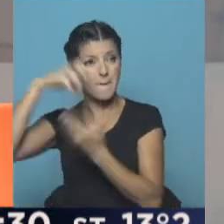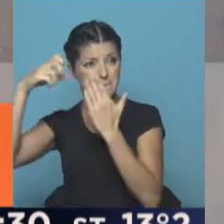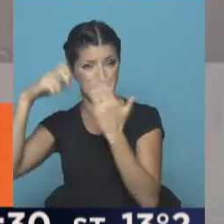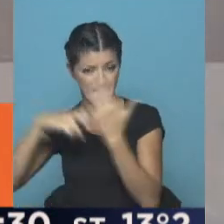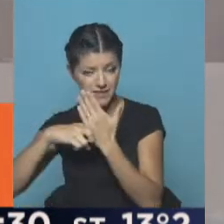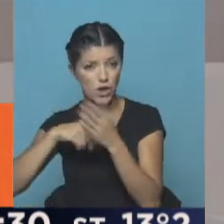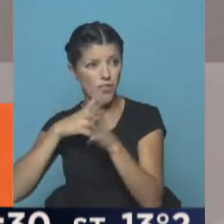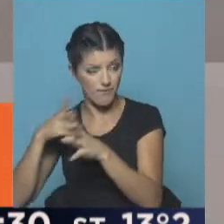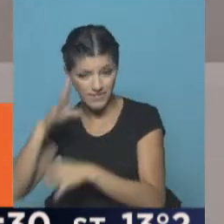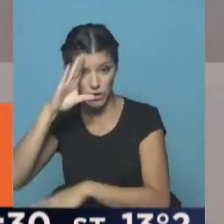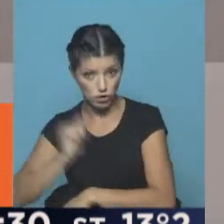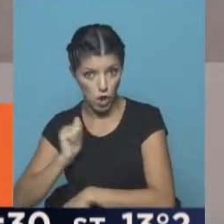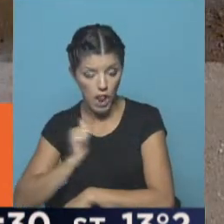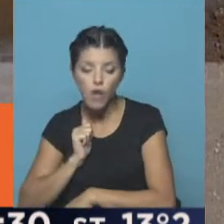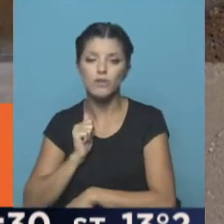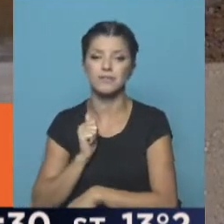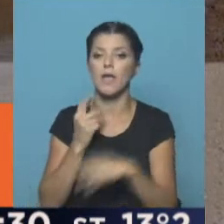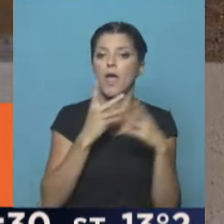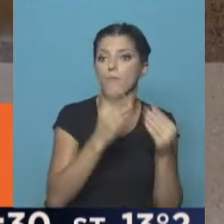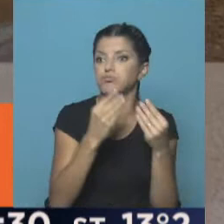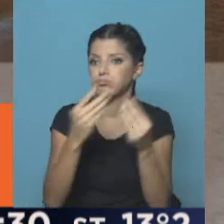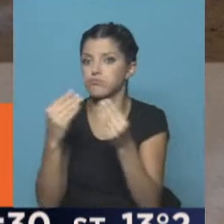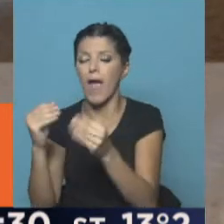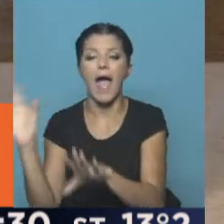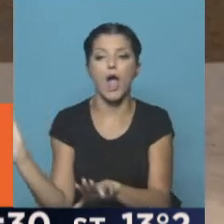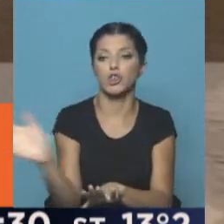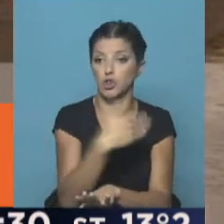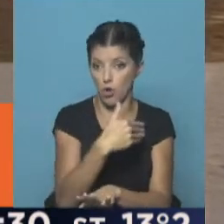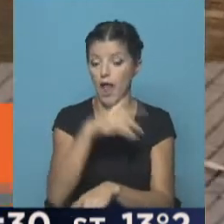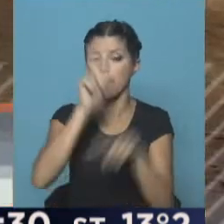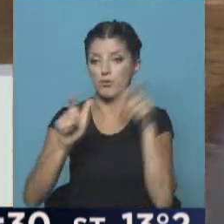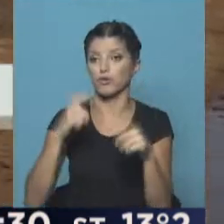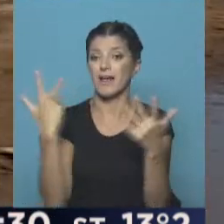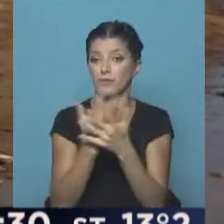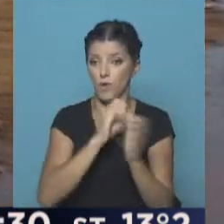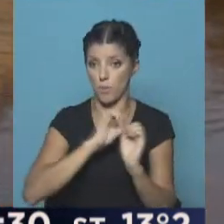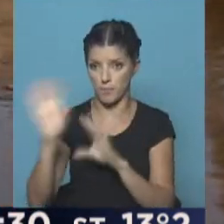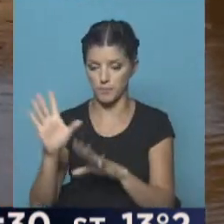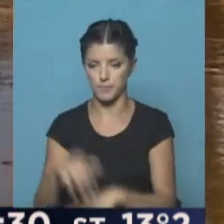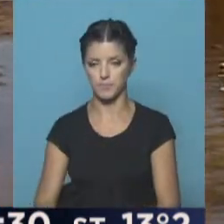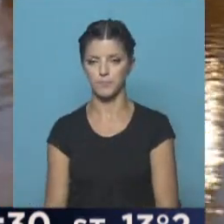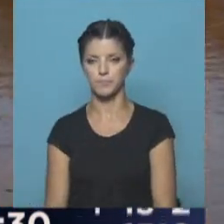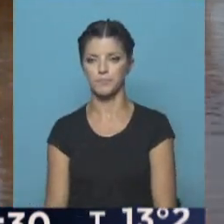Nación, han estado acompañando en general a todos los evacuados.